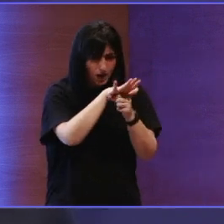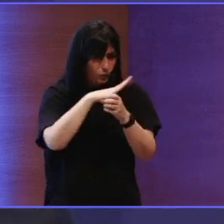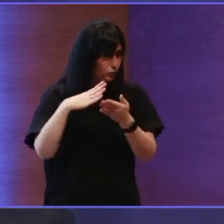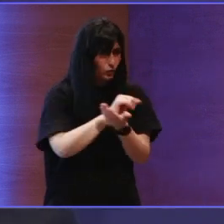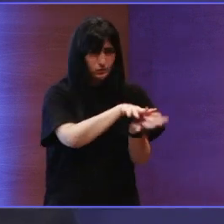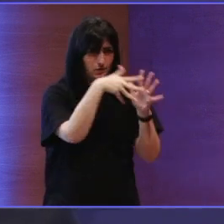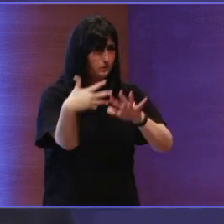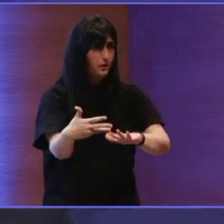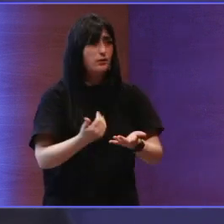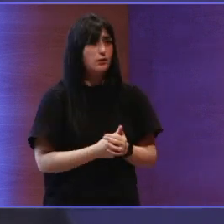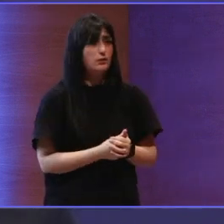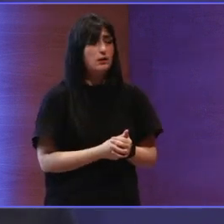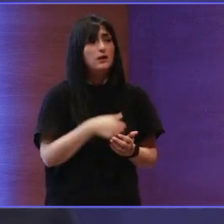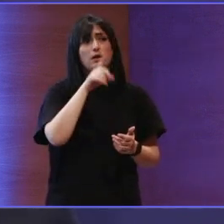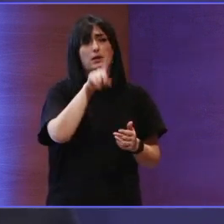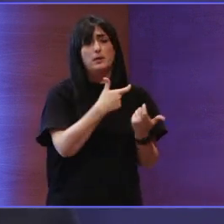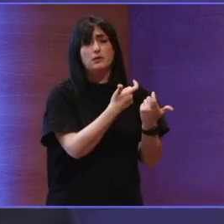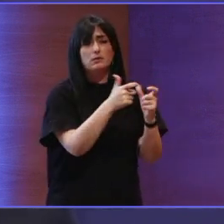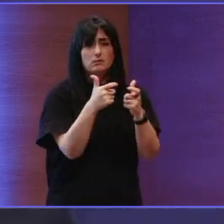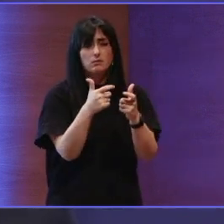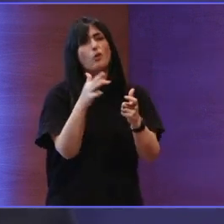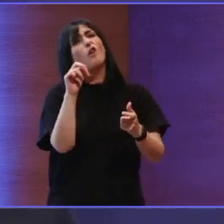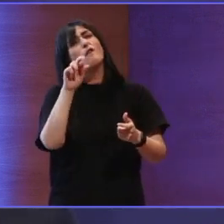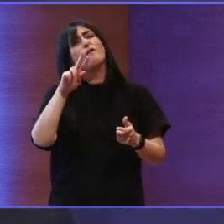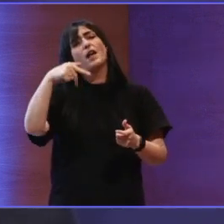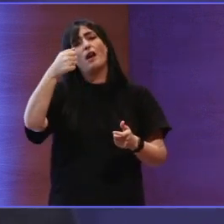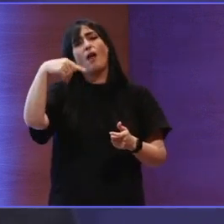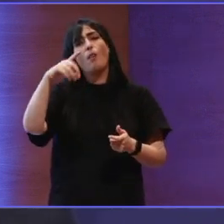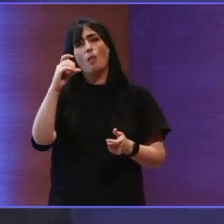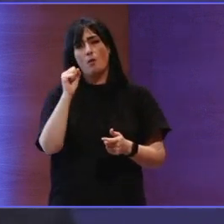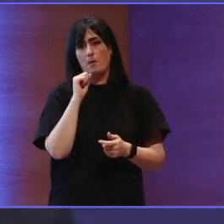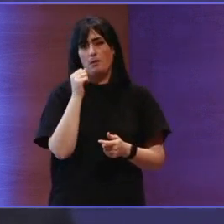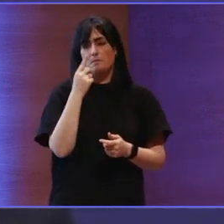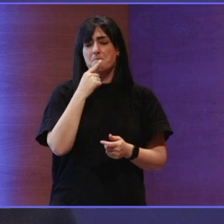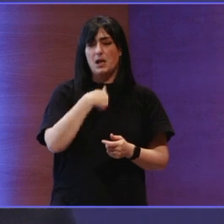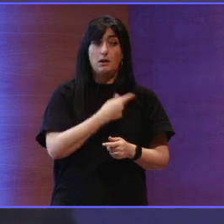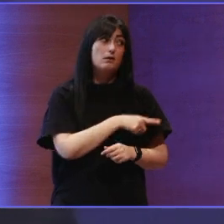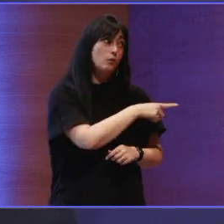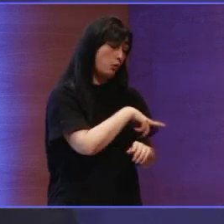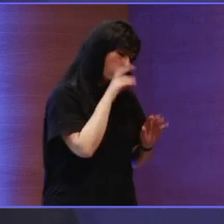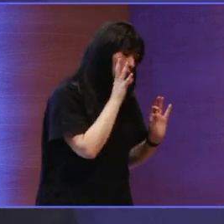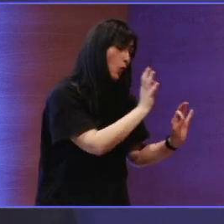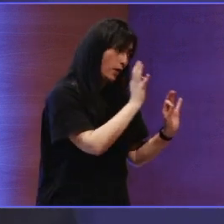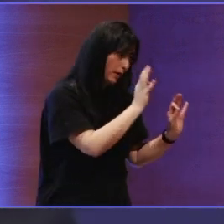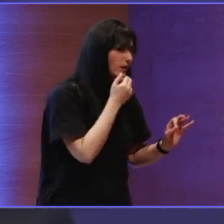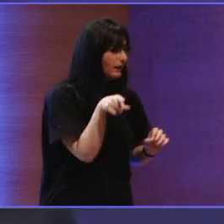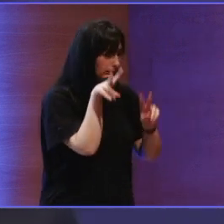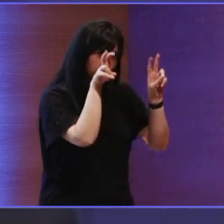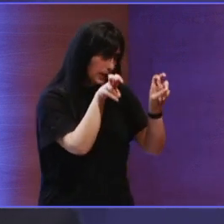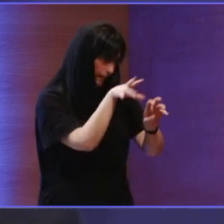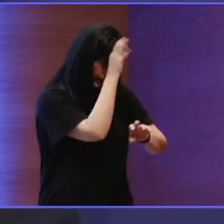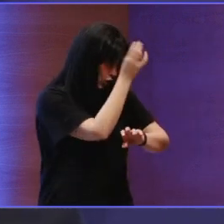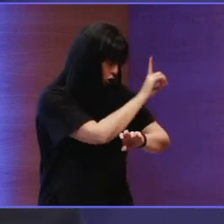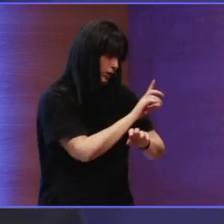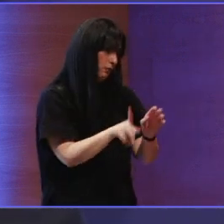actuación divididos Fernando fantova me trasladó no te metas en los charcos de los que no sepas de antemano que vas a poder